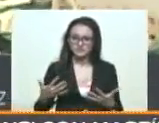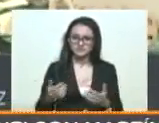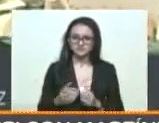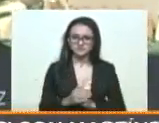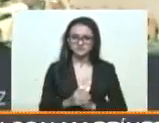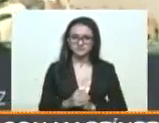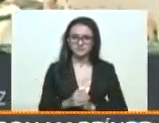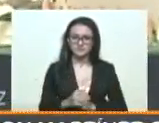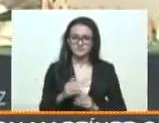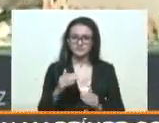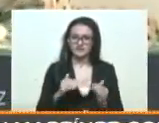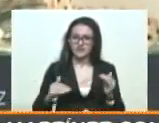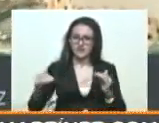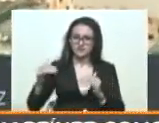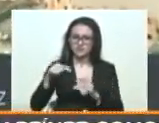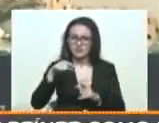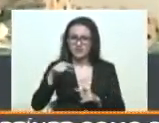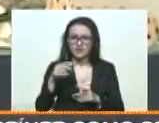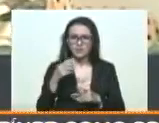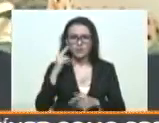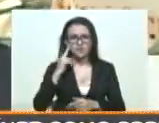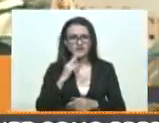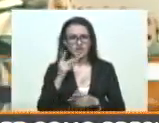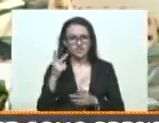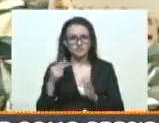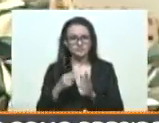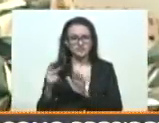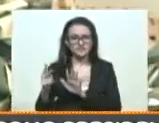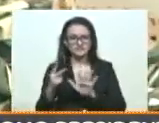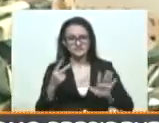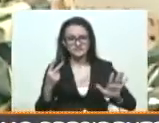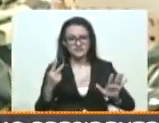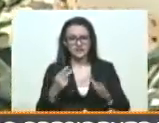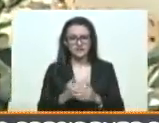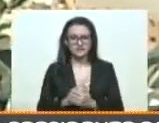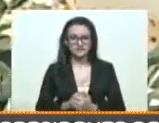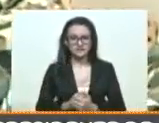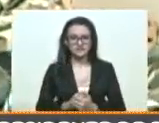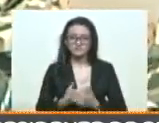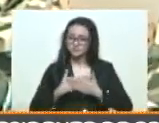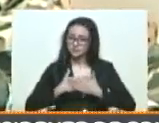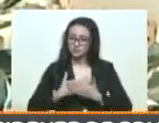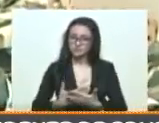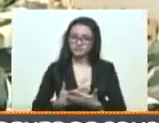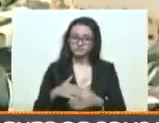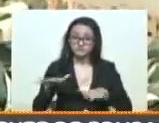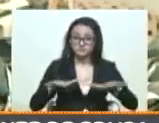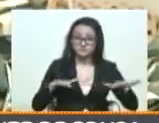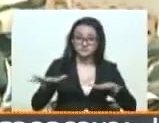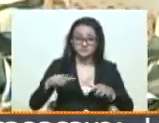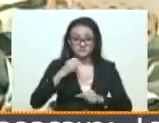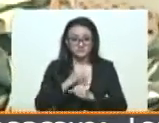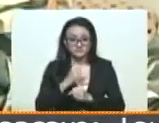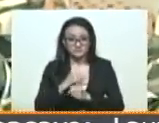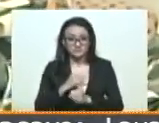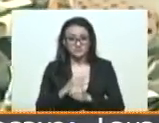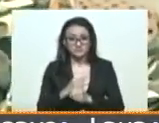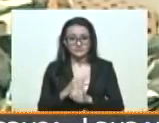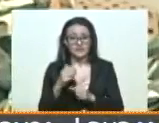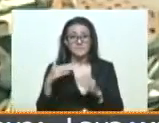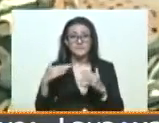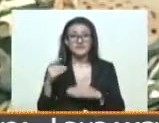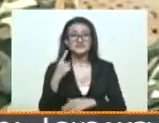ejercicio Soberanía Bolivariana 2017 y poniendo a la orden del Comando Estratégico Operacional más